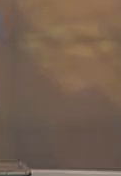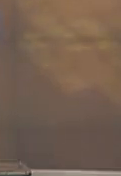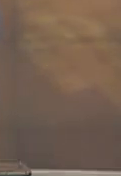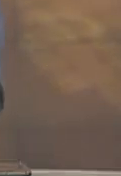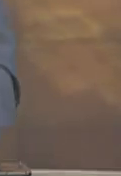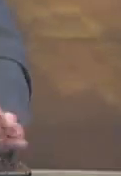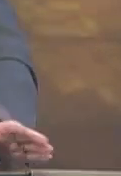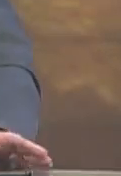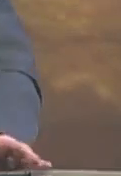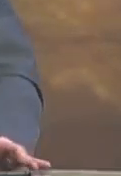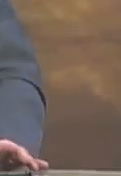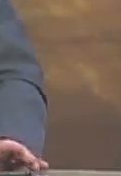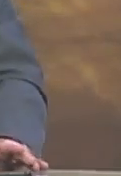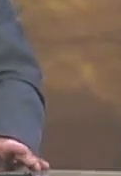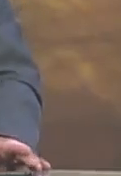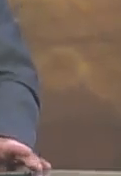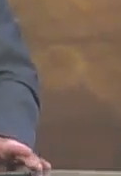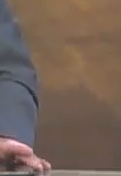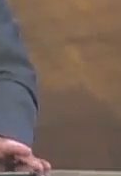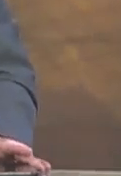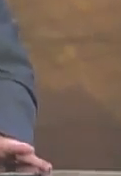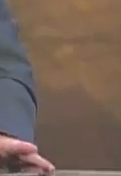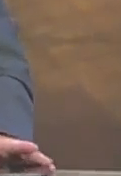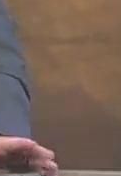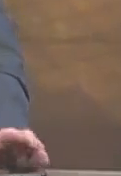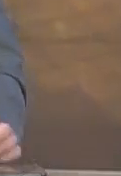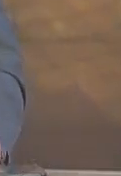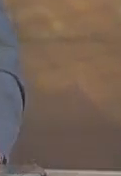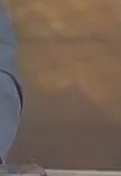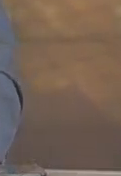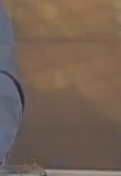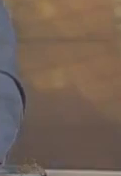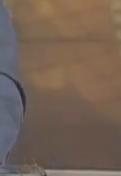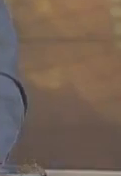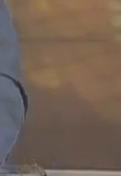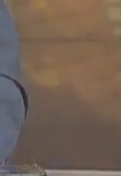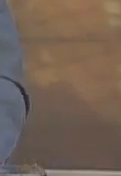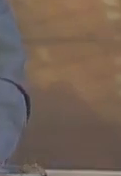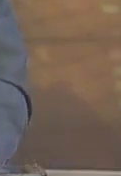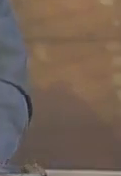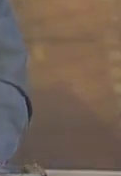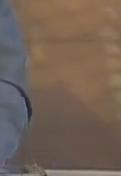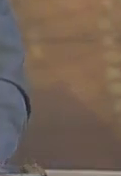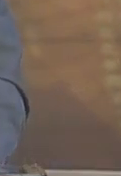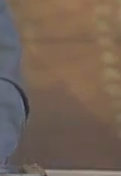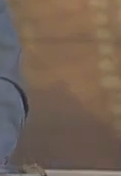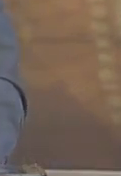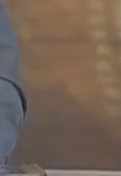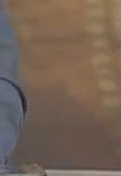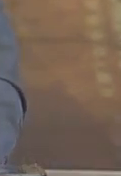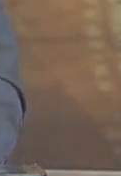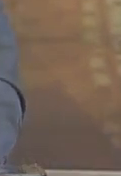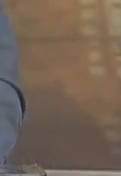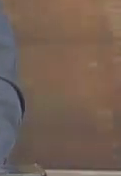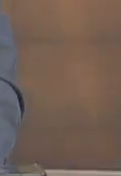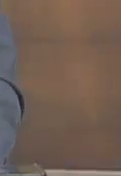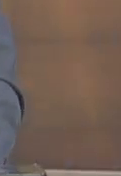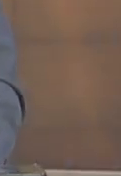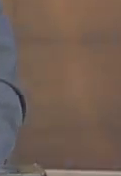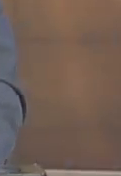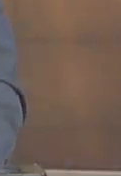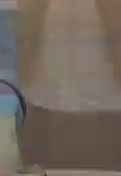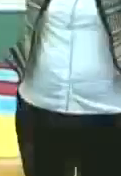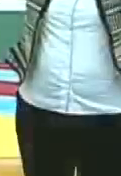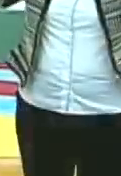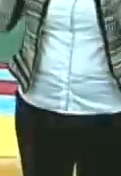Bien, en breve estaremos estableciendo contacto con la actividad presidencial de esta jornada en el marco del sistema de misiones y grandes misiones y el aniversario.